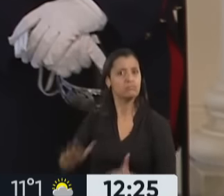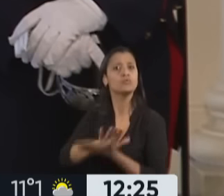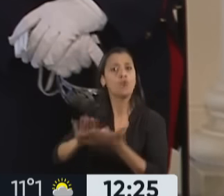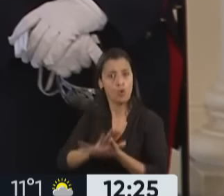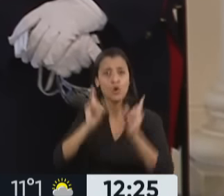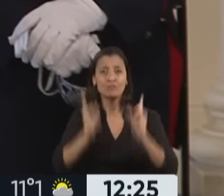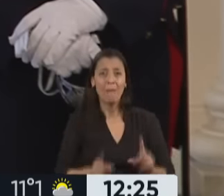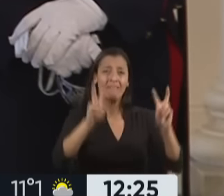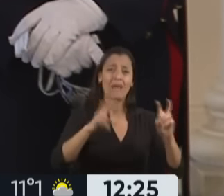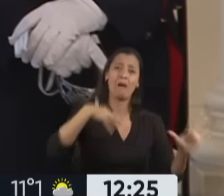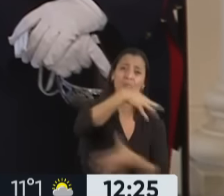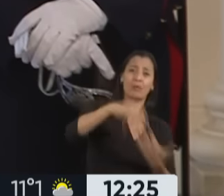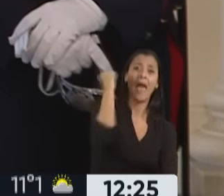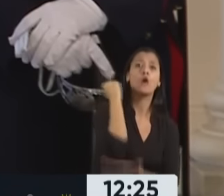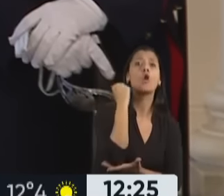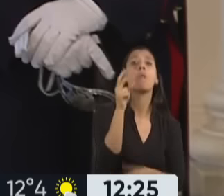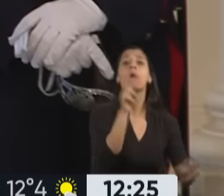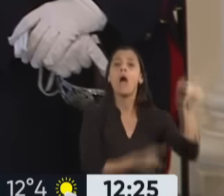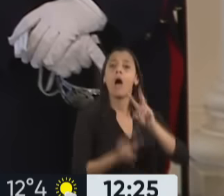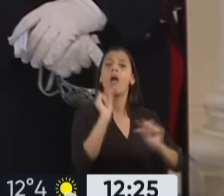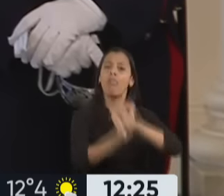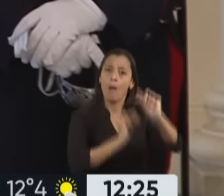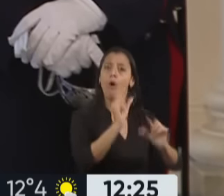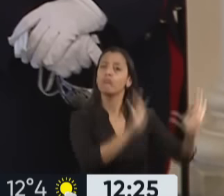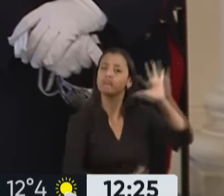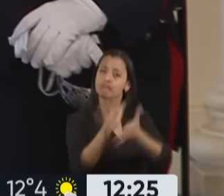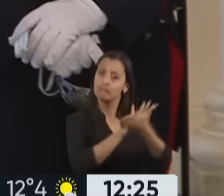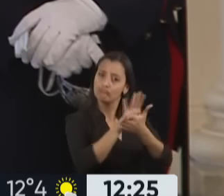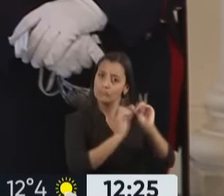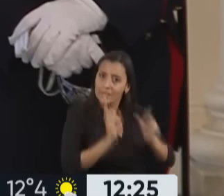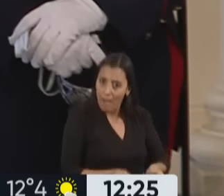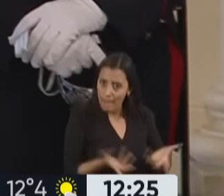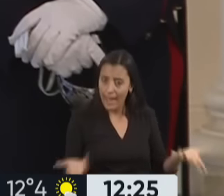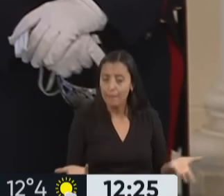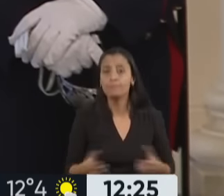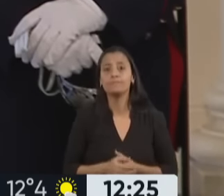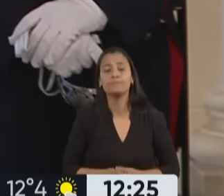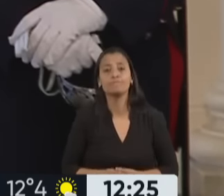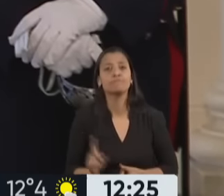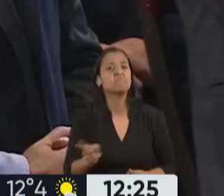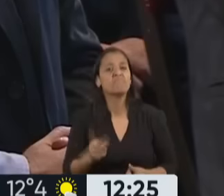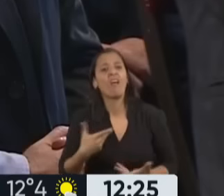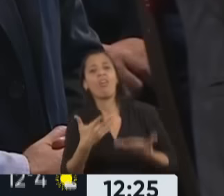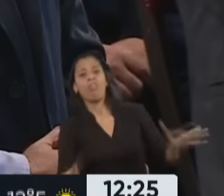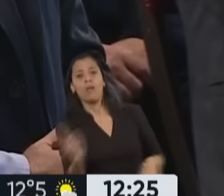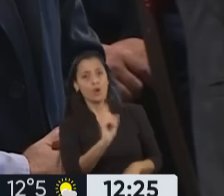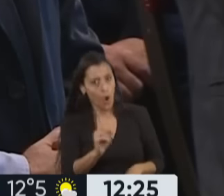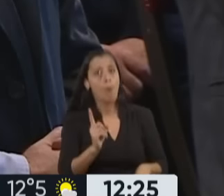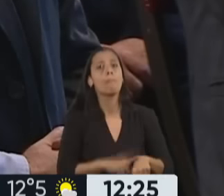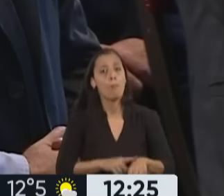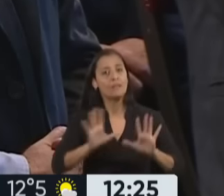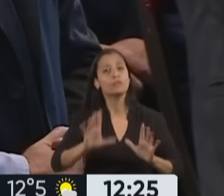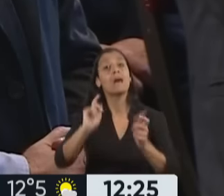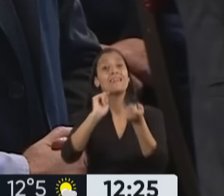desastre económico causado por ella. No se amilanó cuando a raíz de las reformas